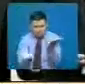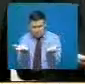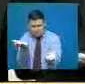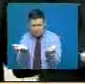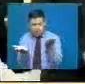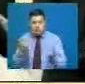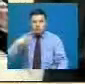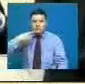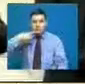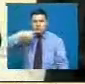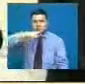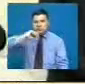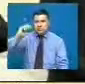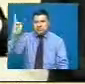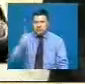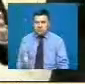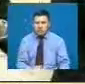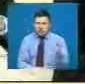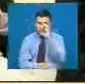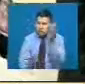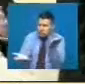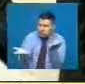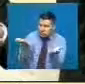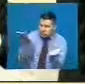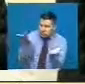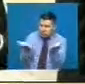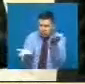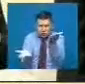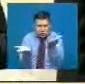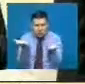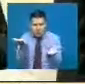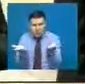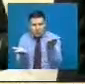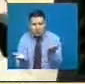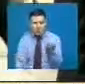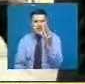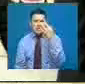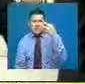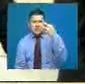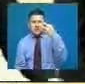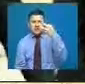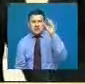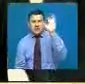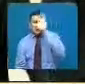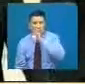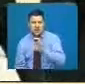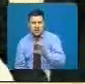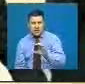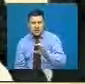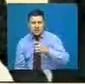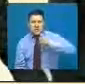con Rusia y con Brasil, cómo se estaban acomodando estos tres países al nuevo escenario